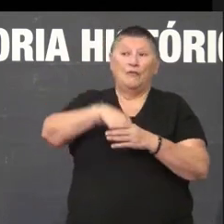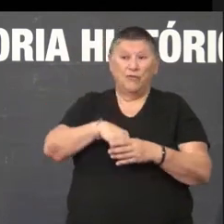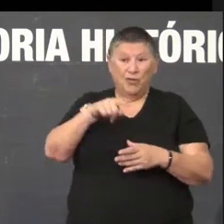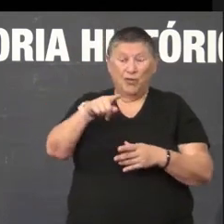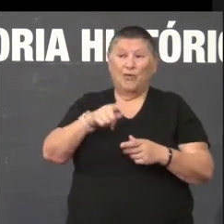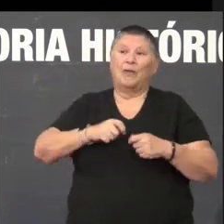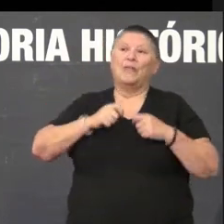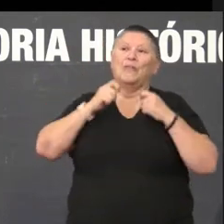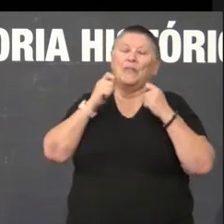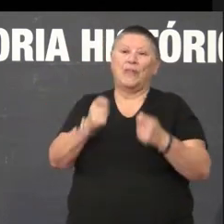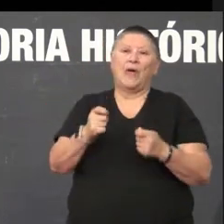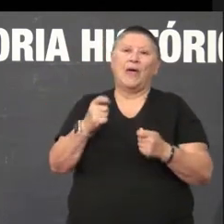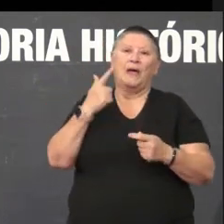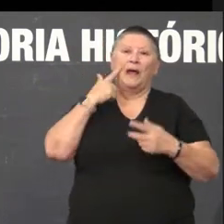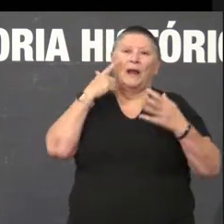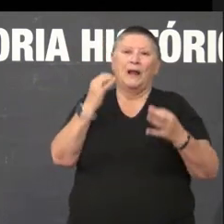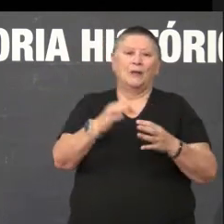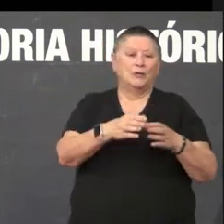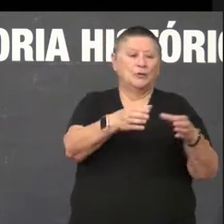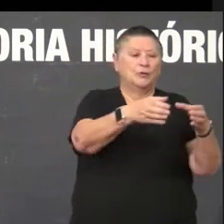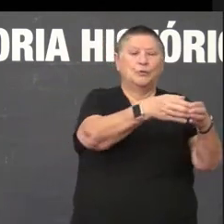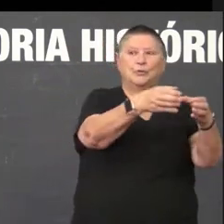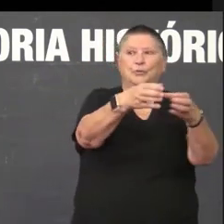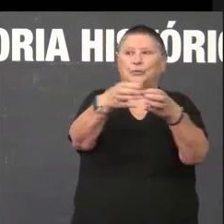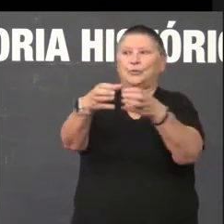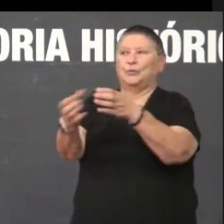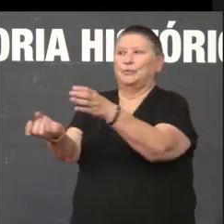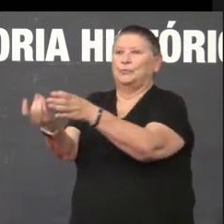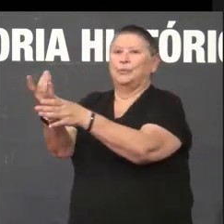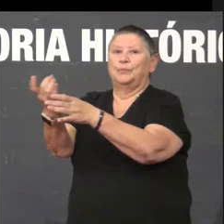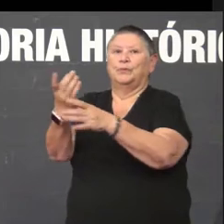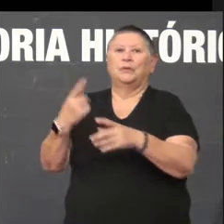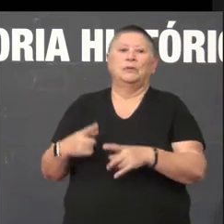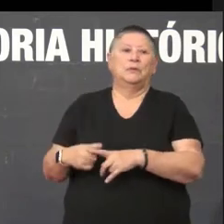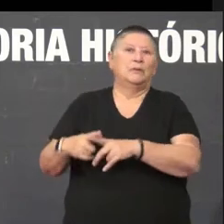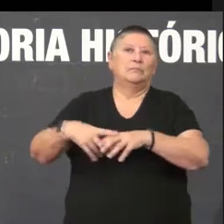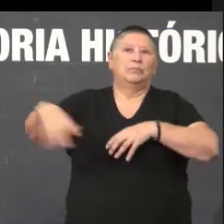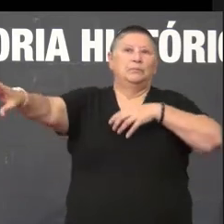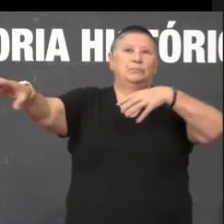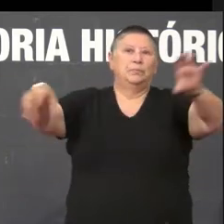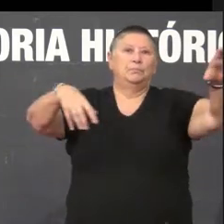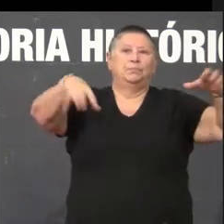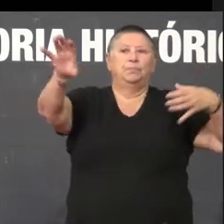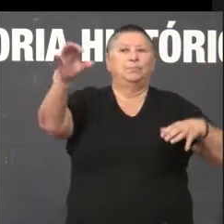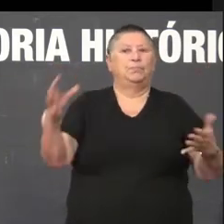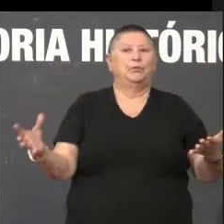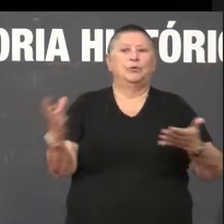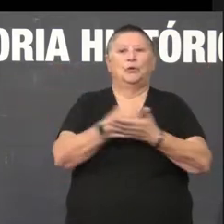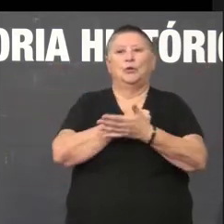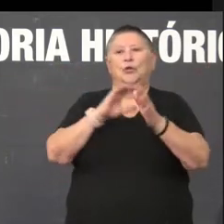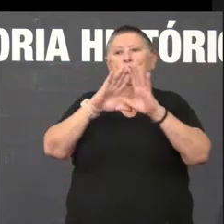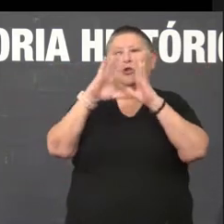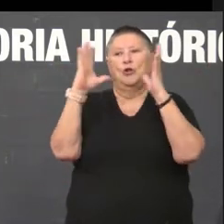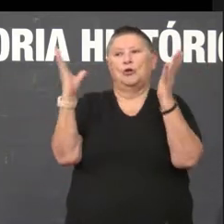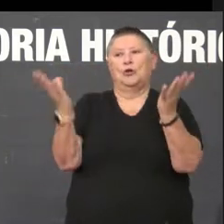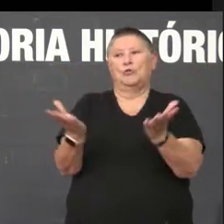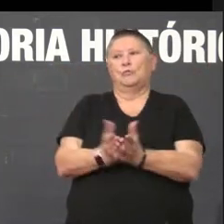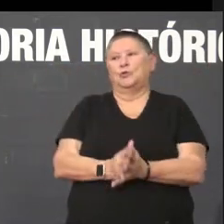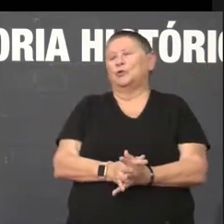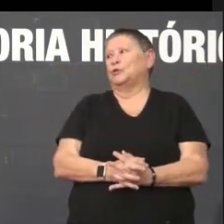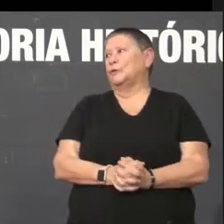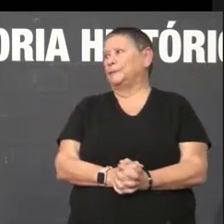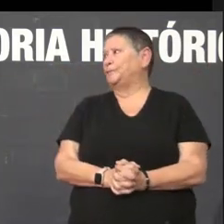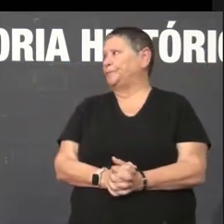a moitas das loxas que están repartidas por todo o orbe, por todo o universo da nosa